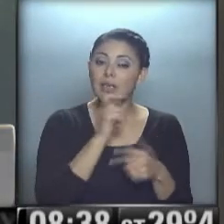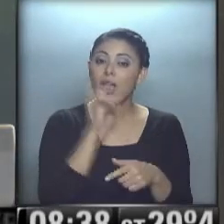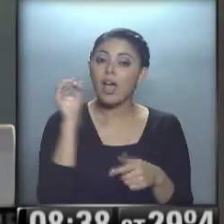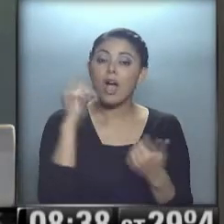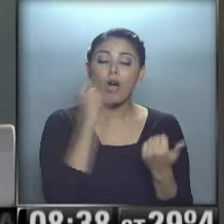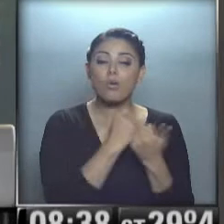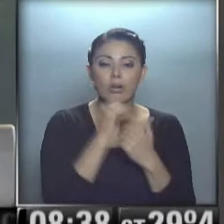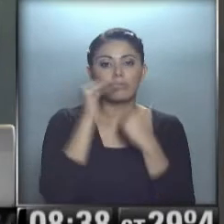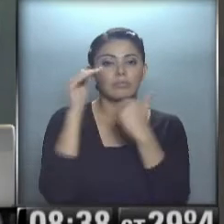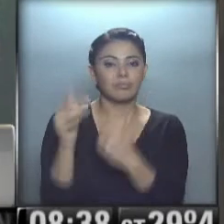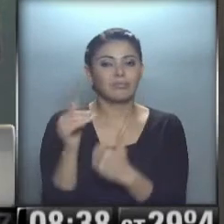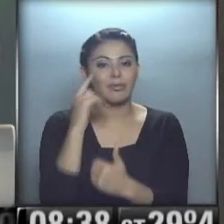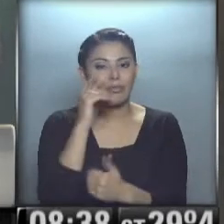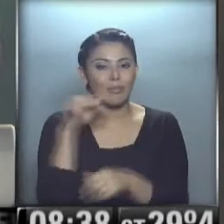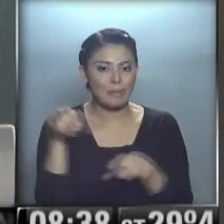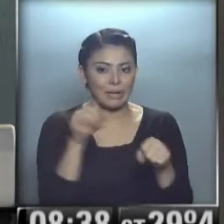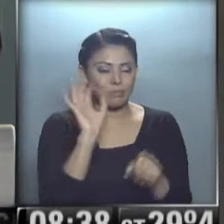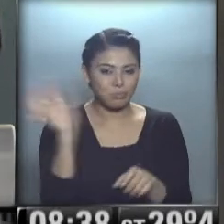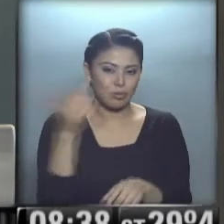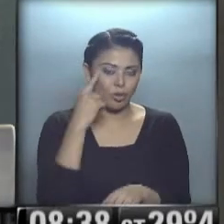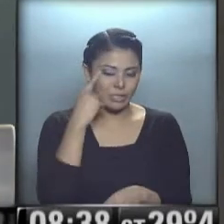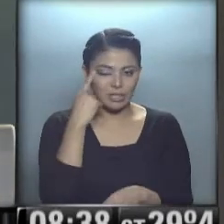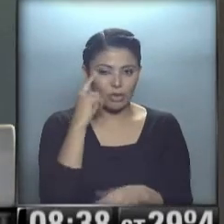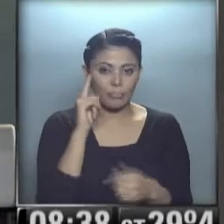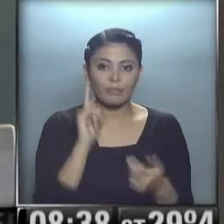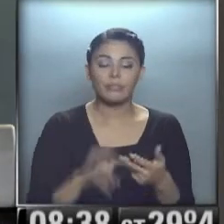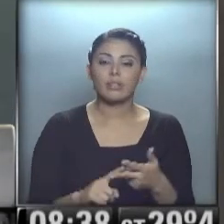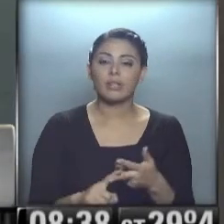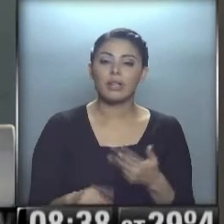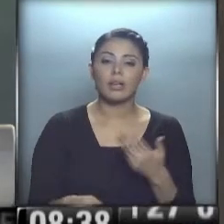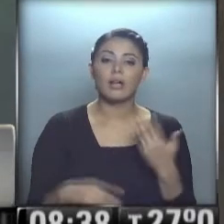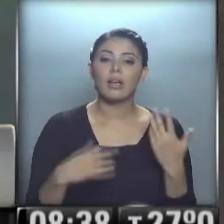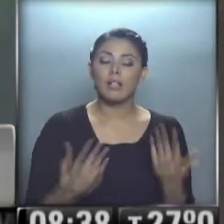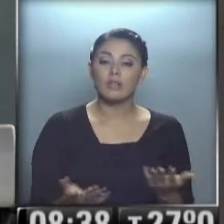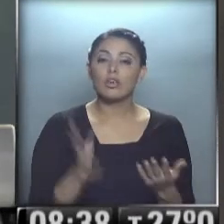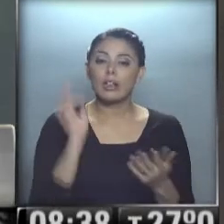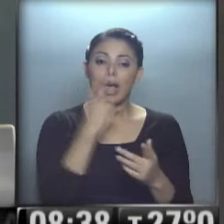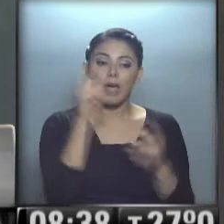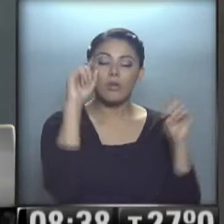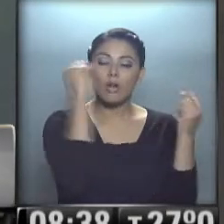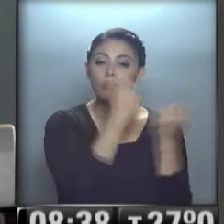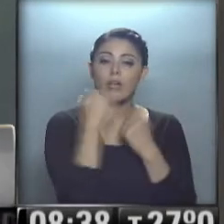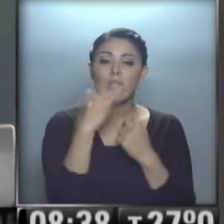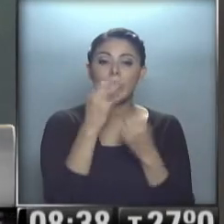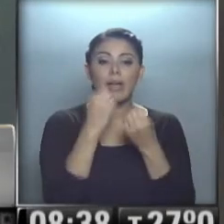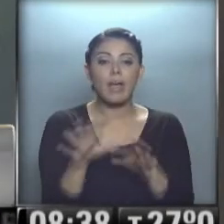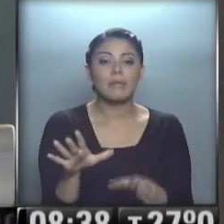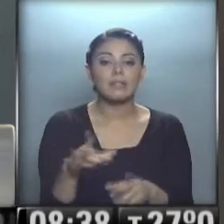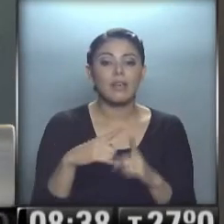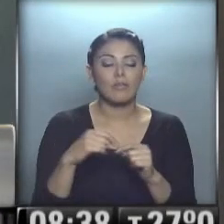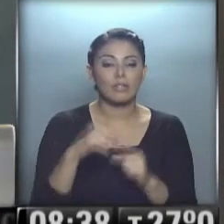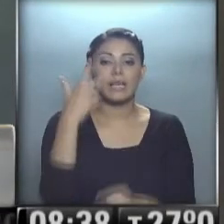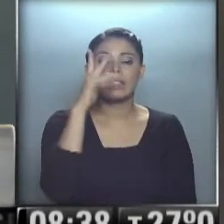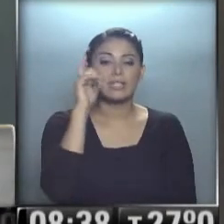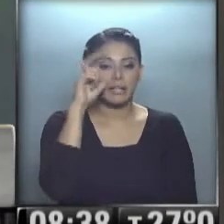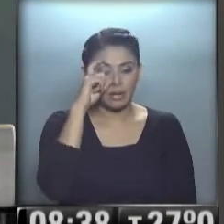los supermercados denominados popularmente chinos. En ese contexto, estos convenios tienen que estar vigentes a partir del día 3 de